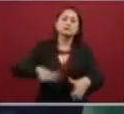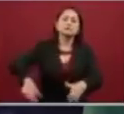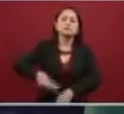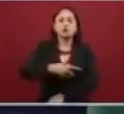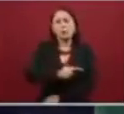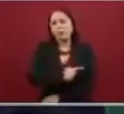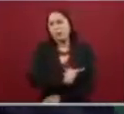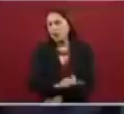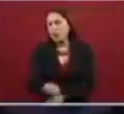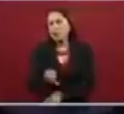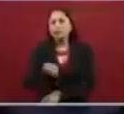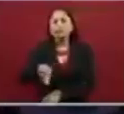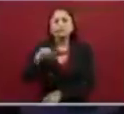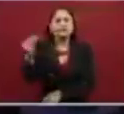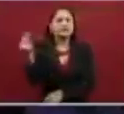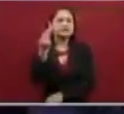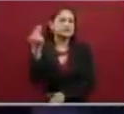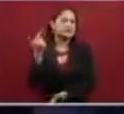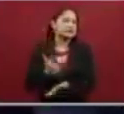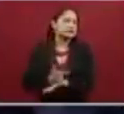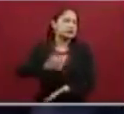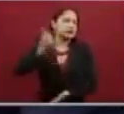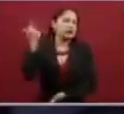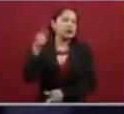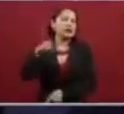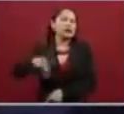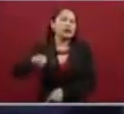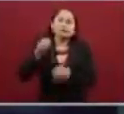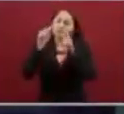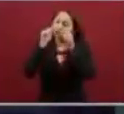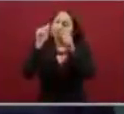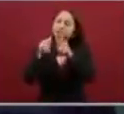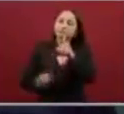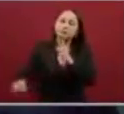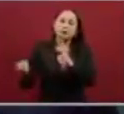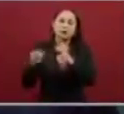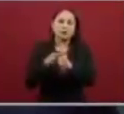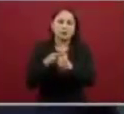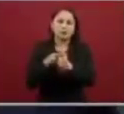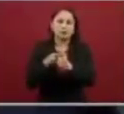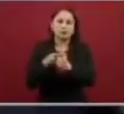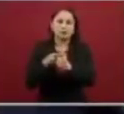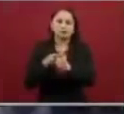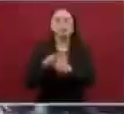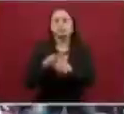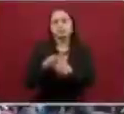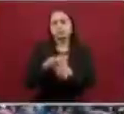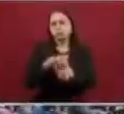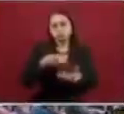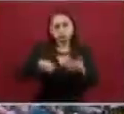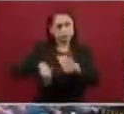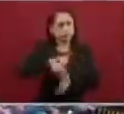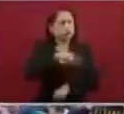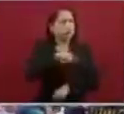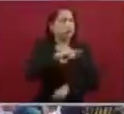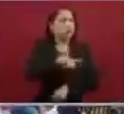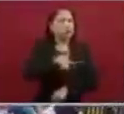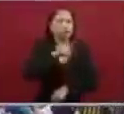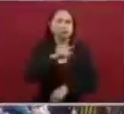más necesitados, porque por el bien de todos, primero los pobres.